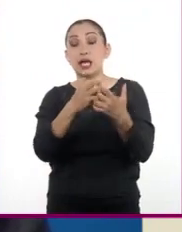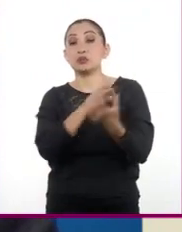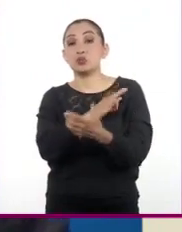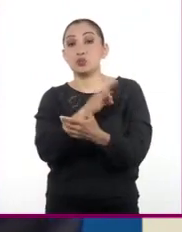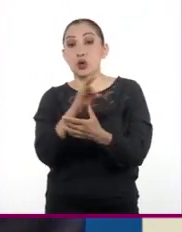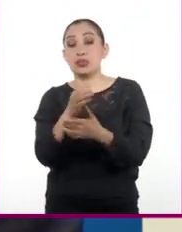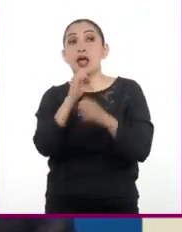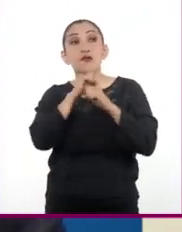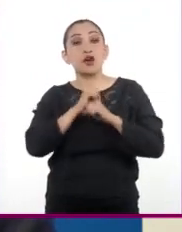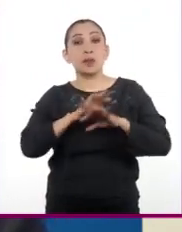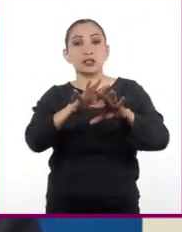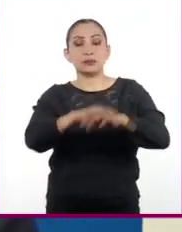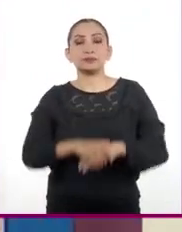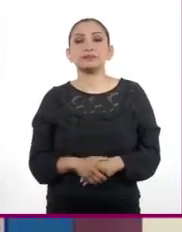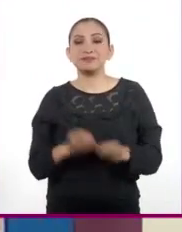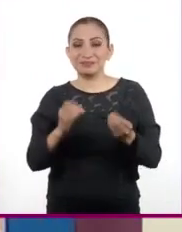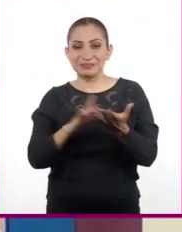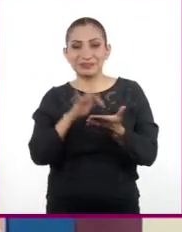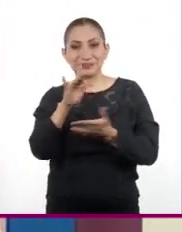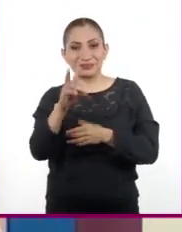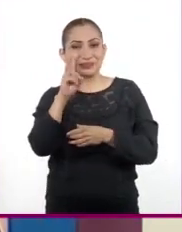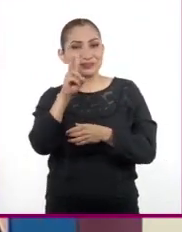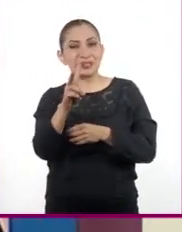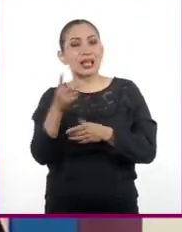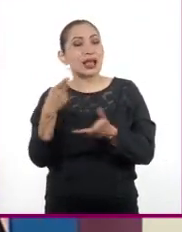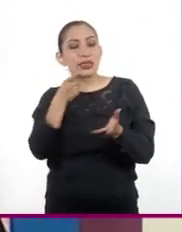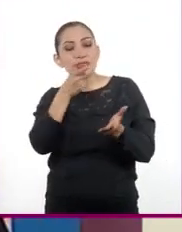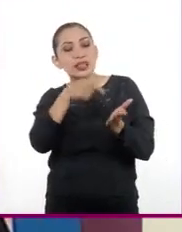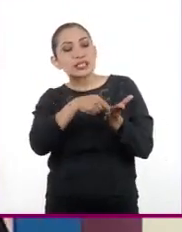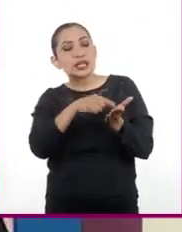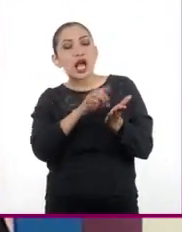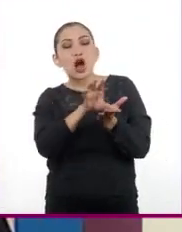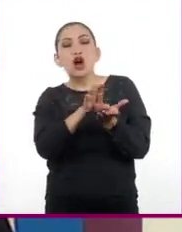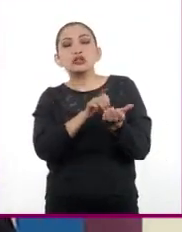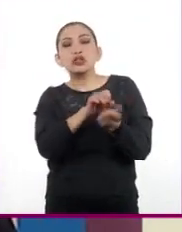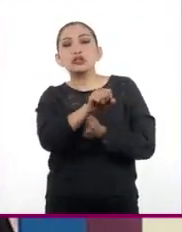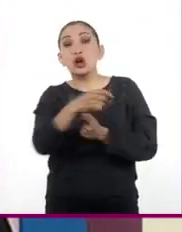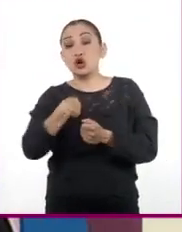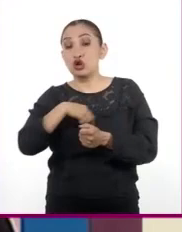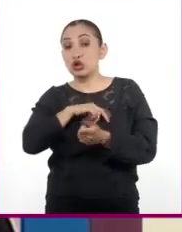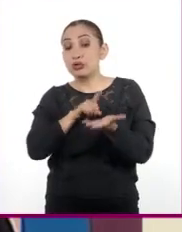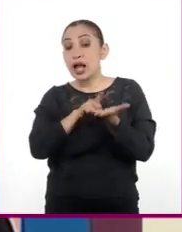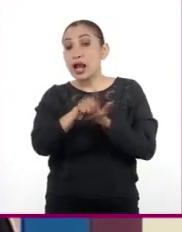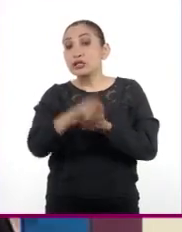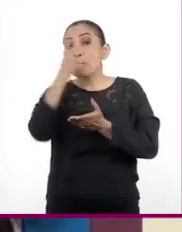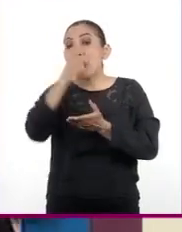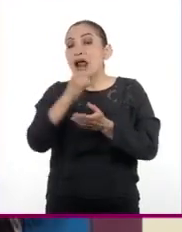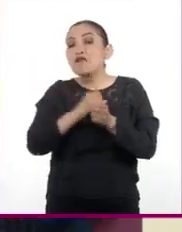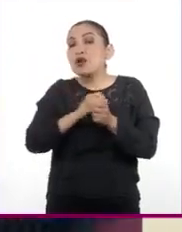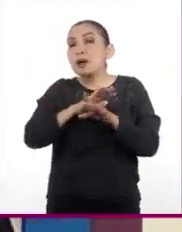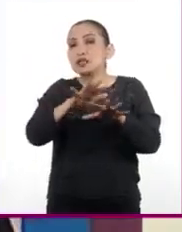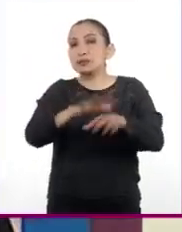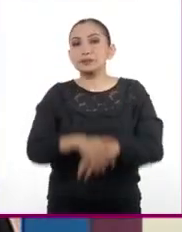en sus manos. Muchas gracias. Veamos lo que establece la Constitución sobre nuestros derechos a la